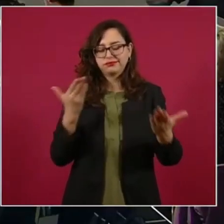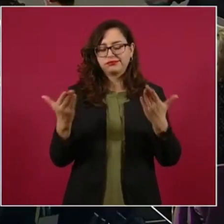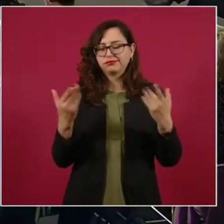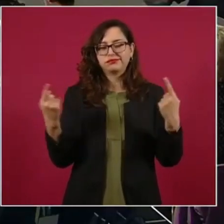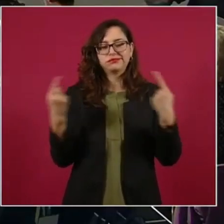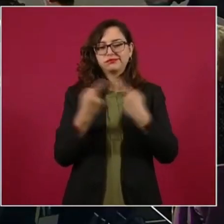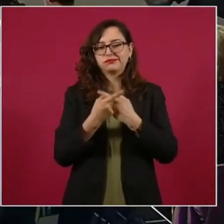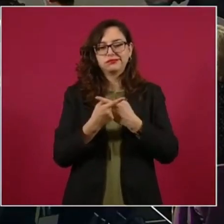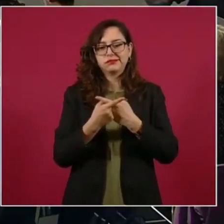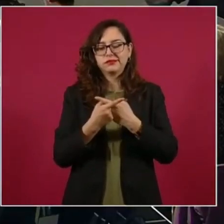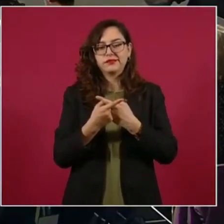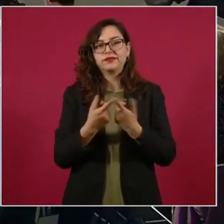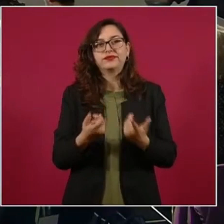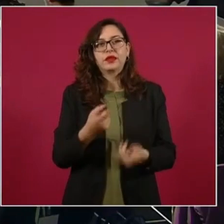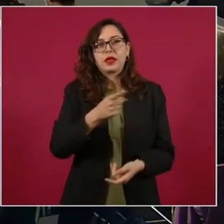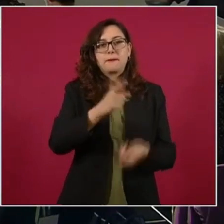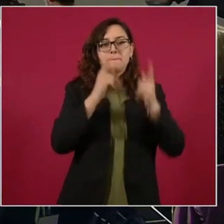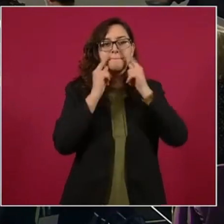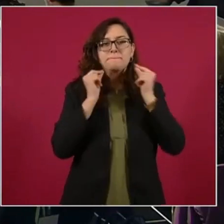desde